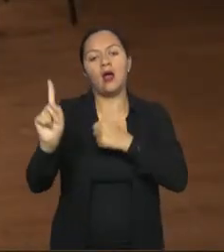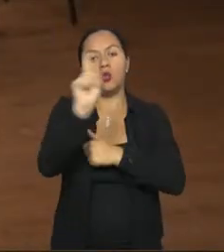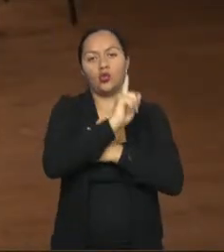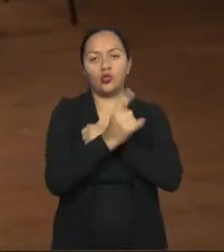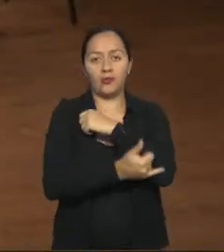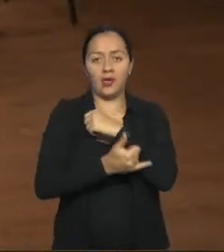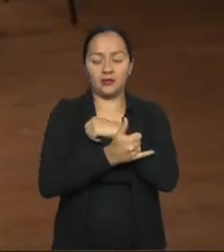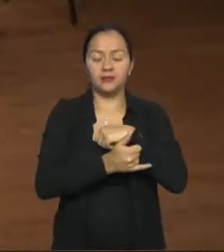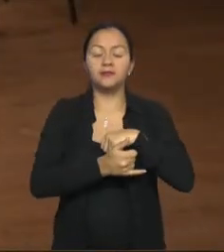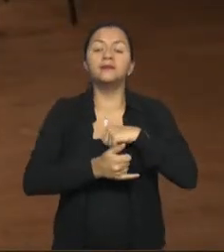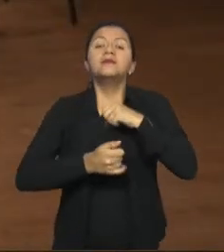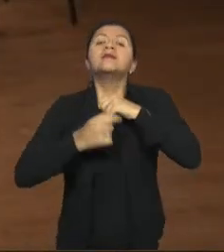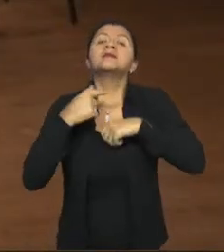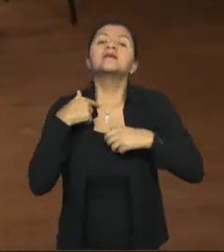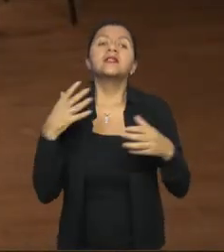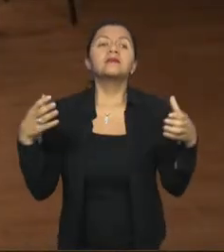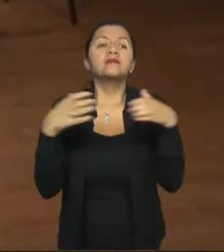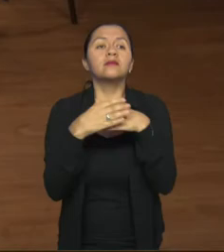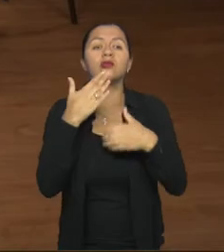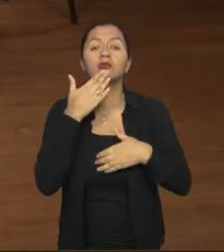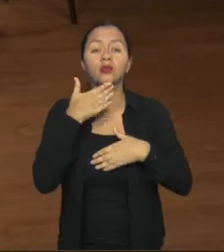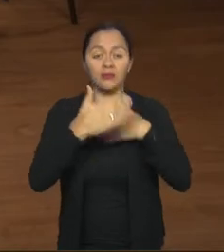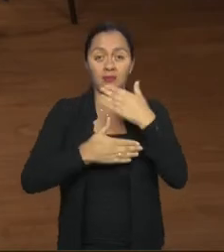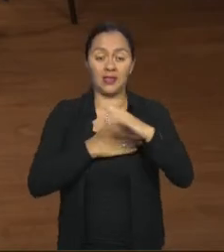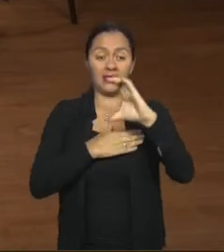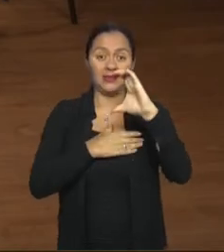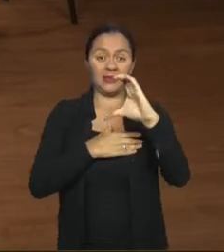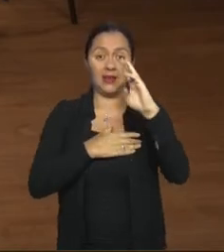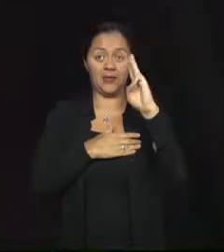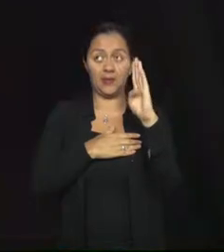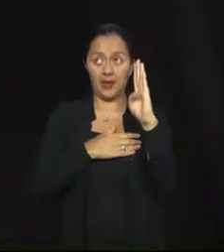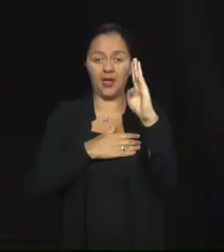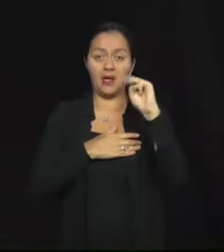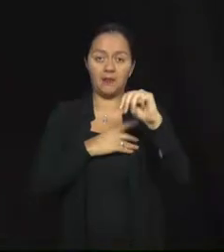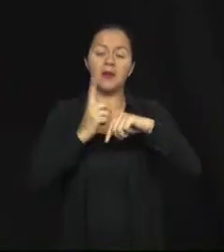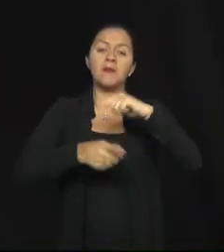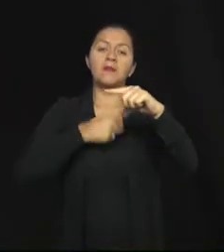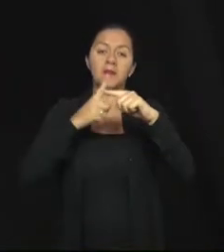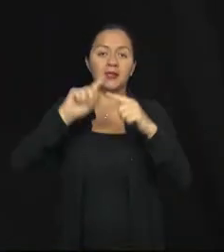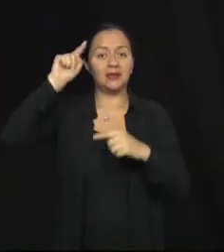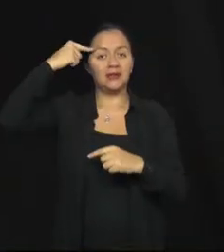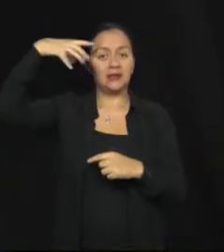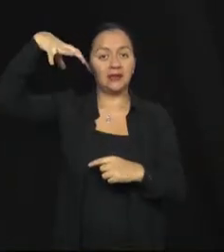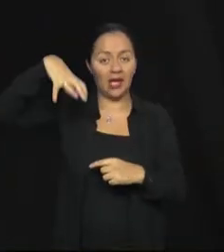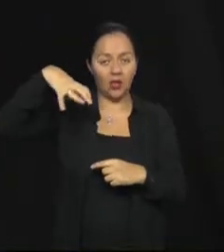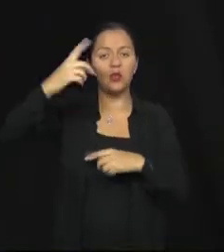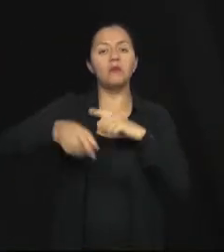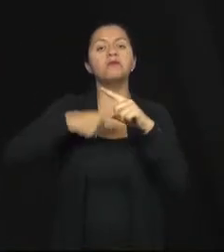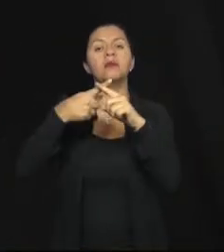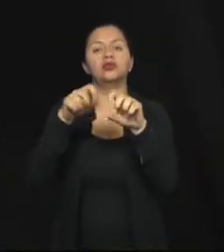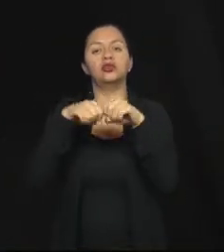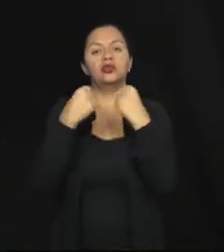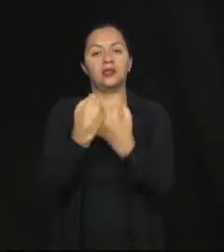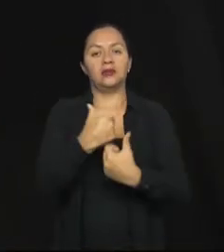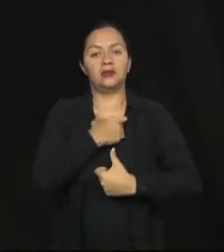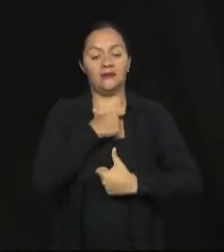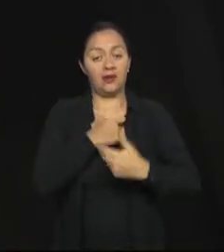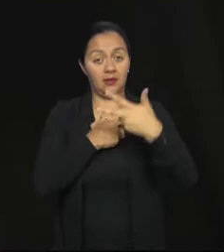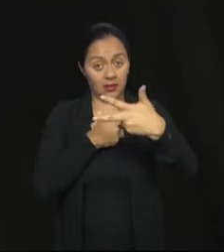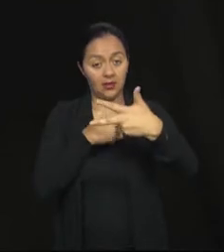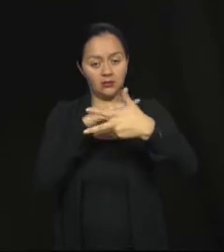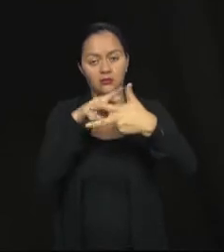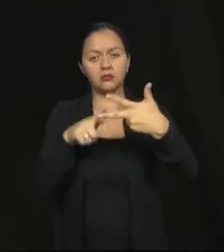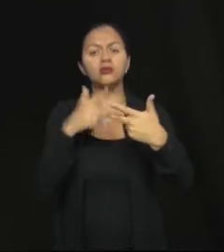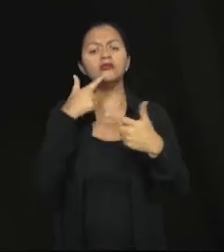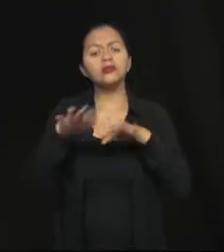de una articulación necesariamente entre CBM, Estado y sociedad civil. Por supuesto. ¿Ustedes cómo han visto esta relación, qué han identificado en